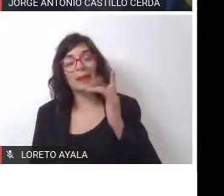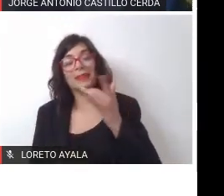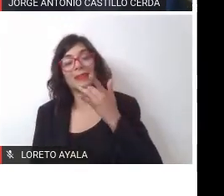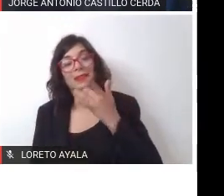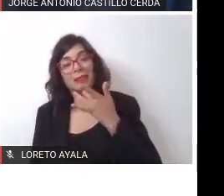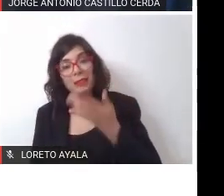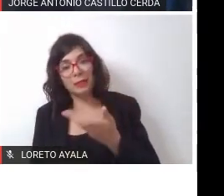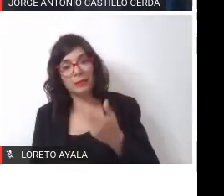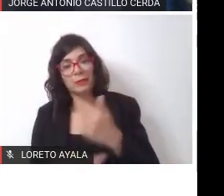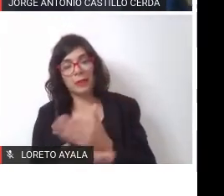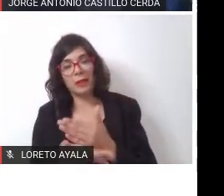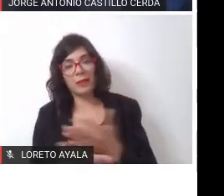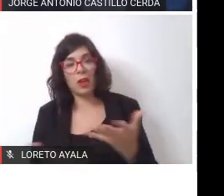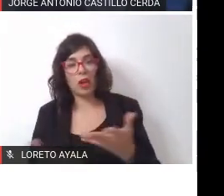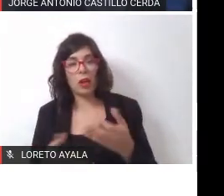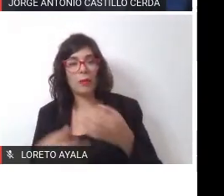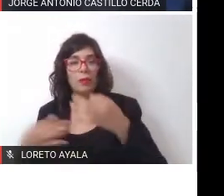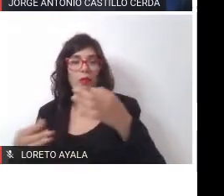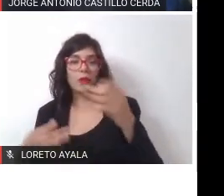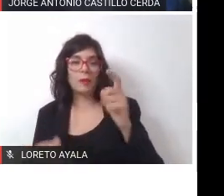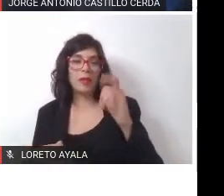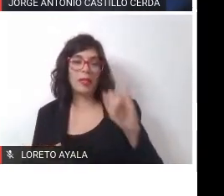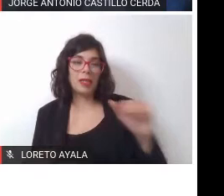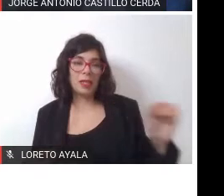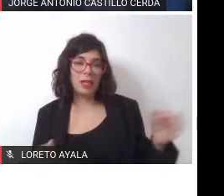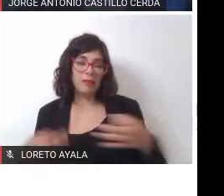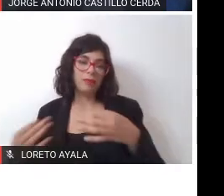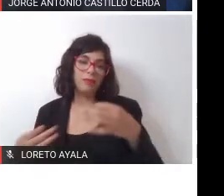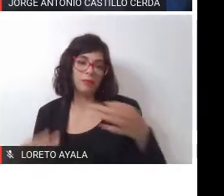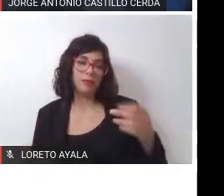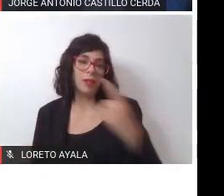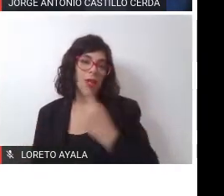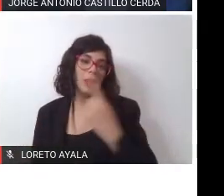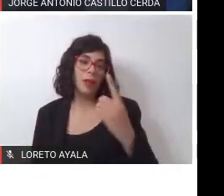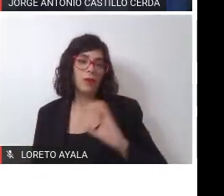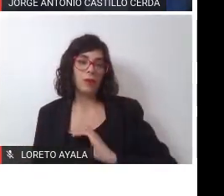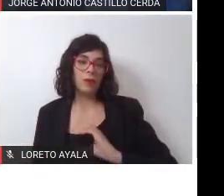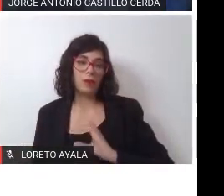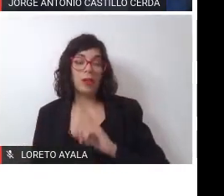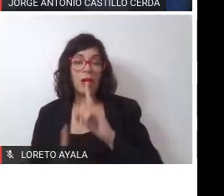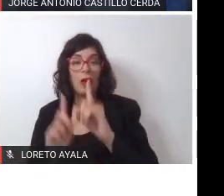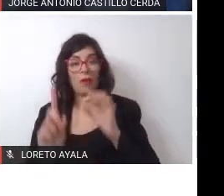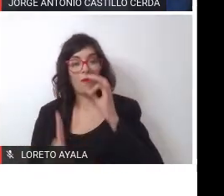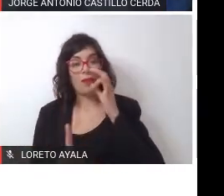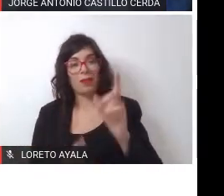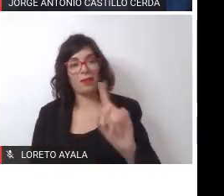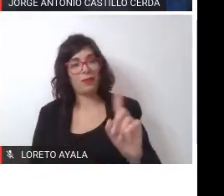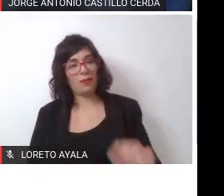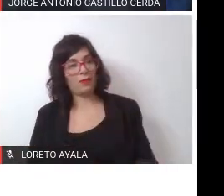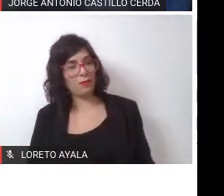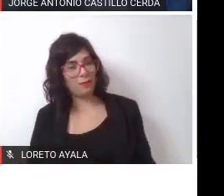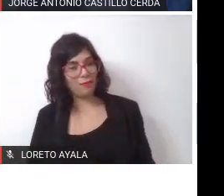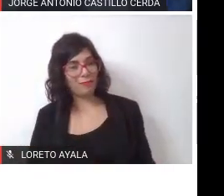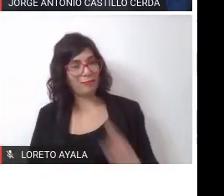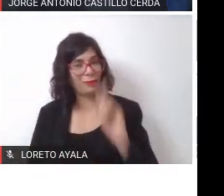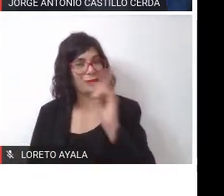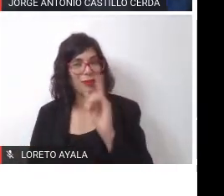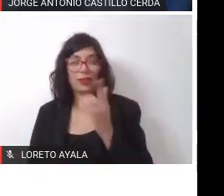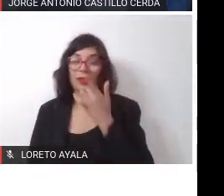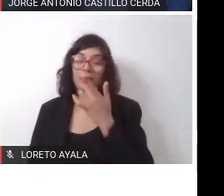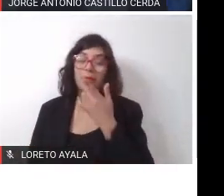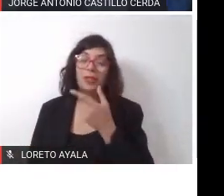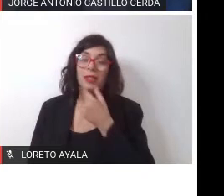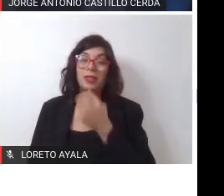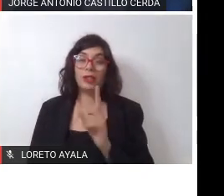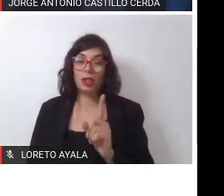de la planificación y entrega de guía por curso, ¿ya? Aunque algunos me van a decir, no, no es más simple,